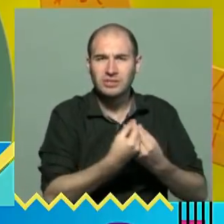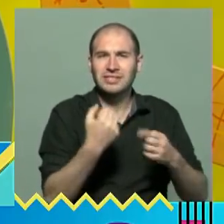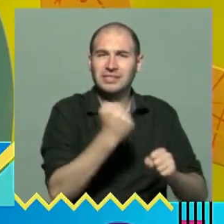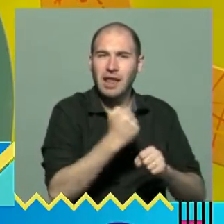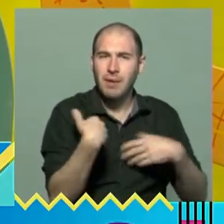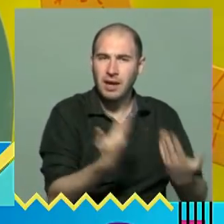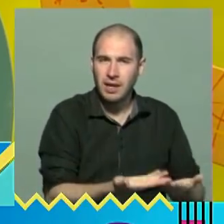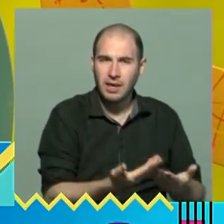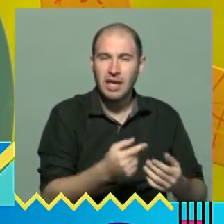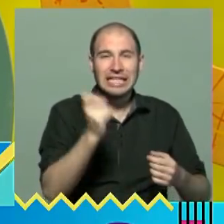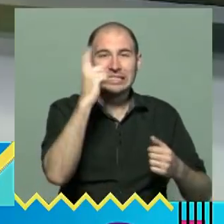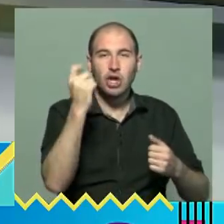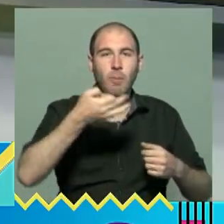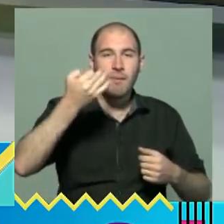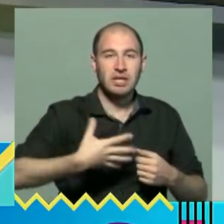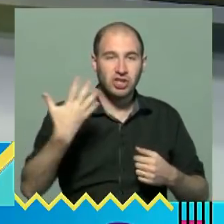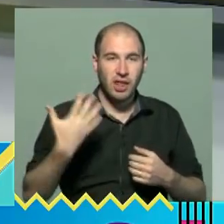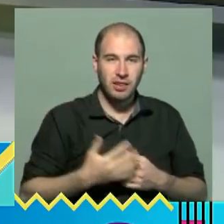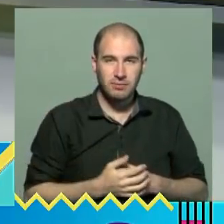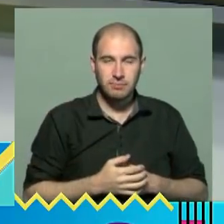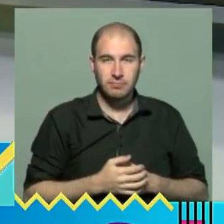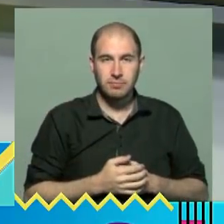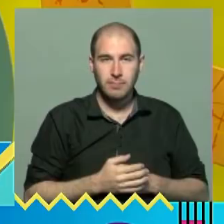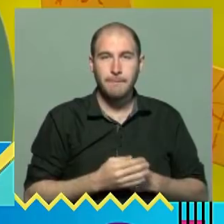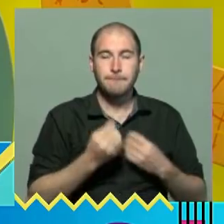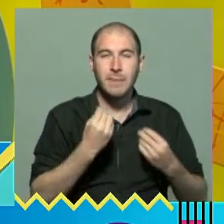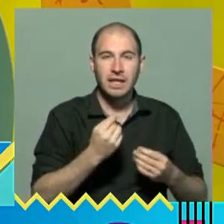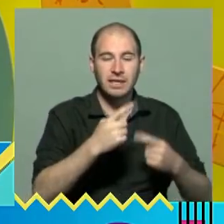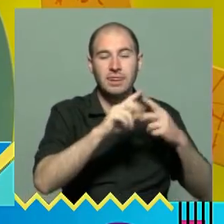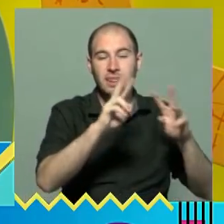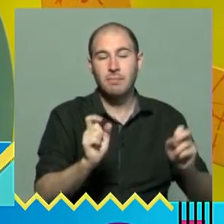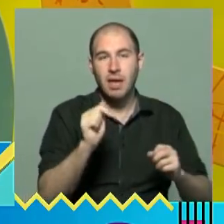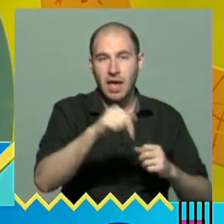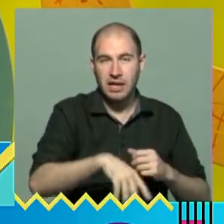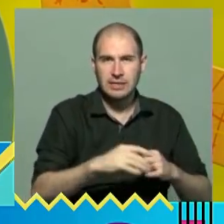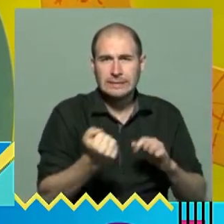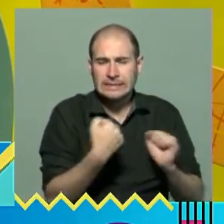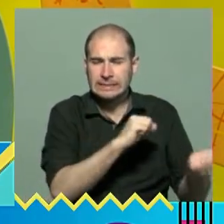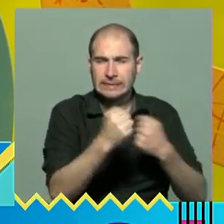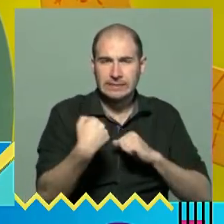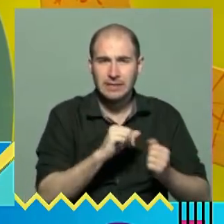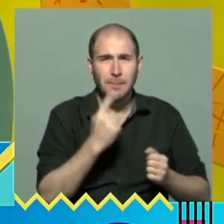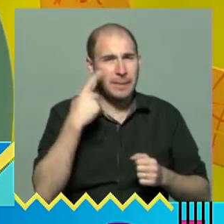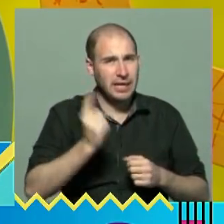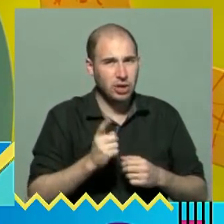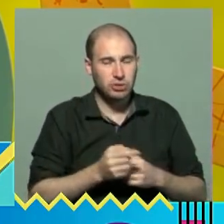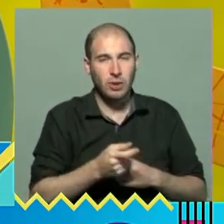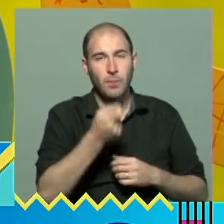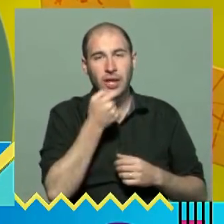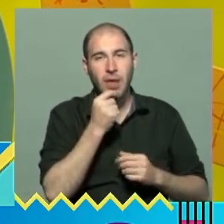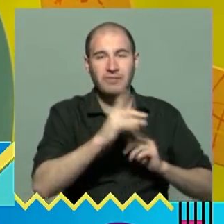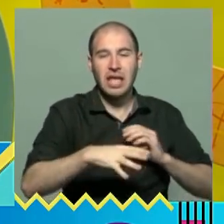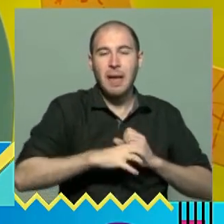trabajan con psicólogos profesionales para estas situaciones estresantes y riesgosas, como es por